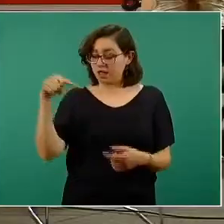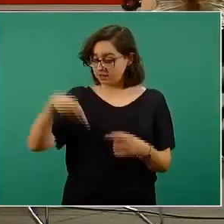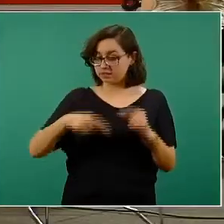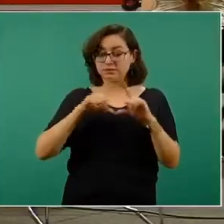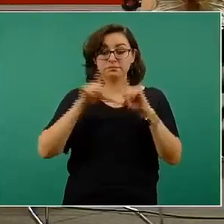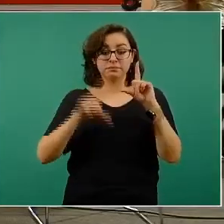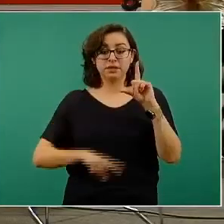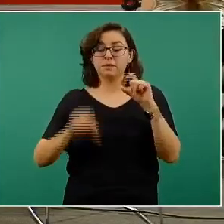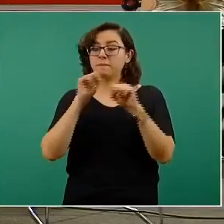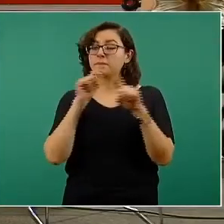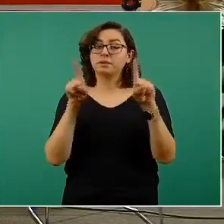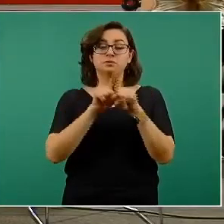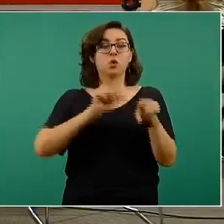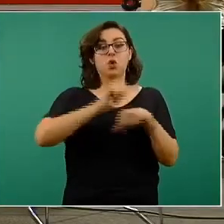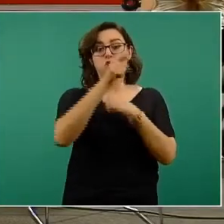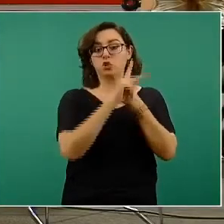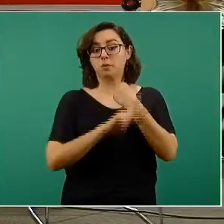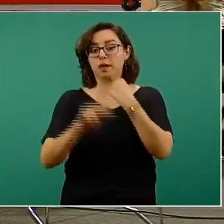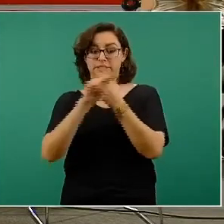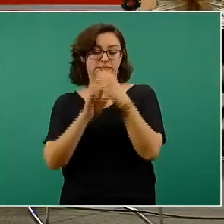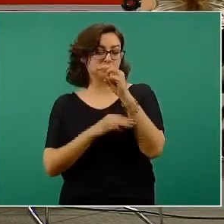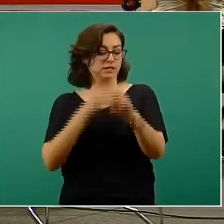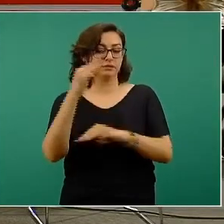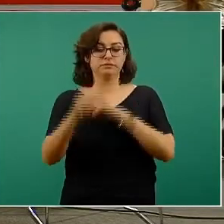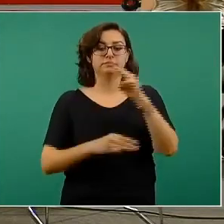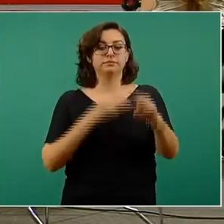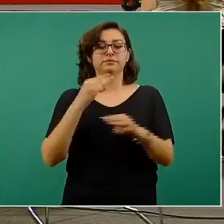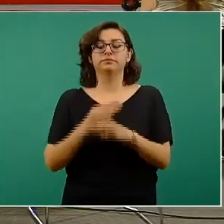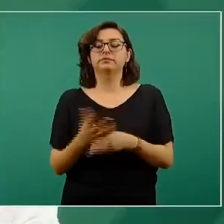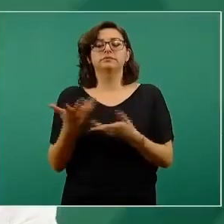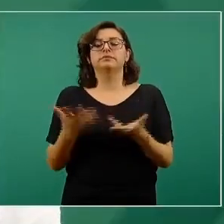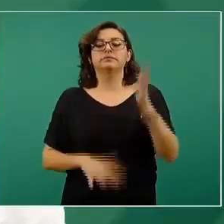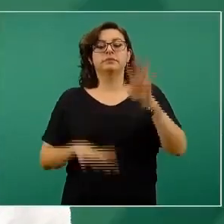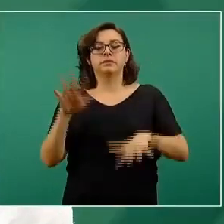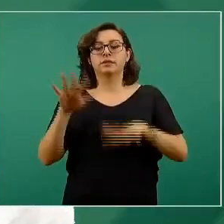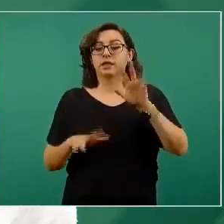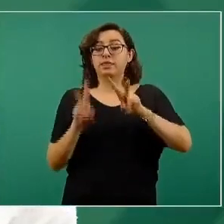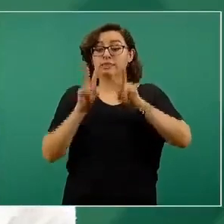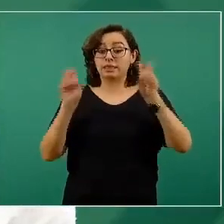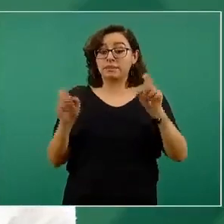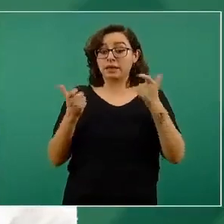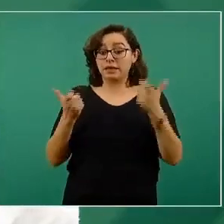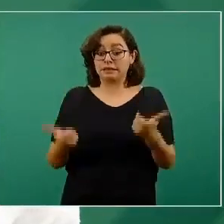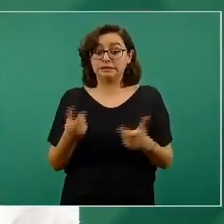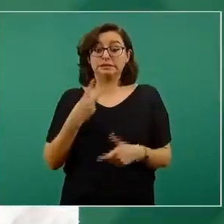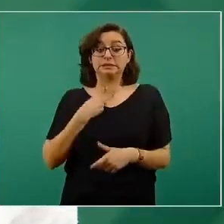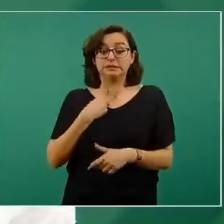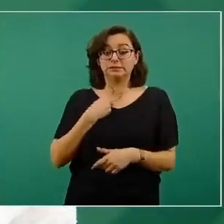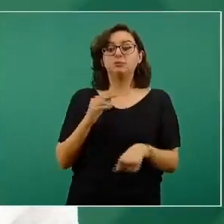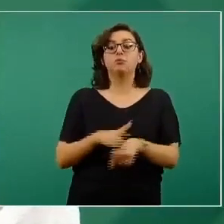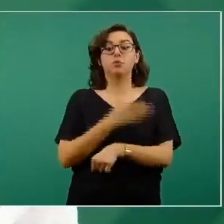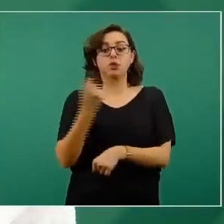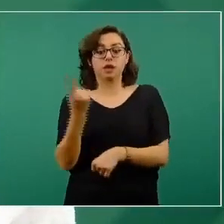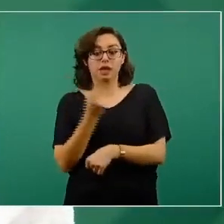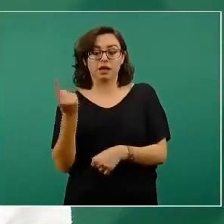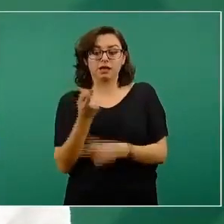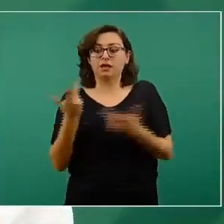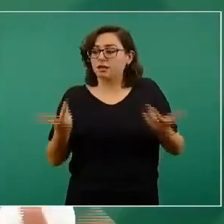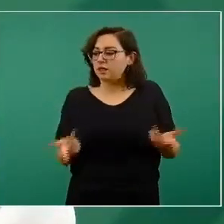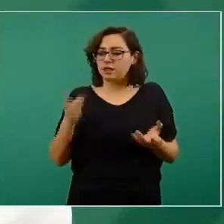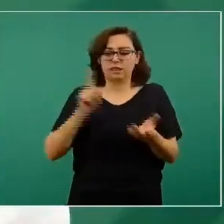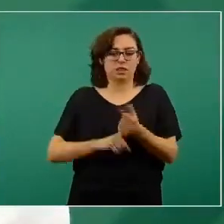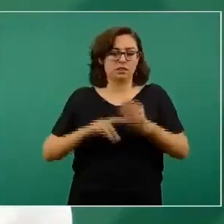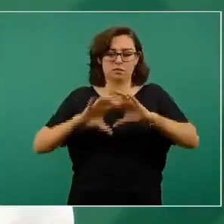sustancial de las afecciones económicas no tienen que ver con las decisiones que toma cada país, sino con la interrupción de los procesos